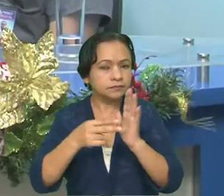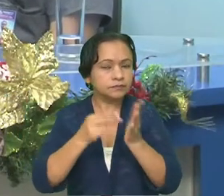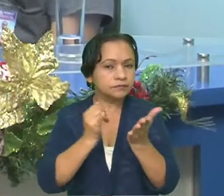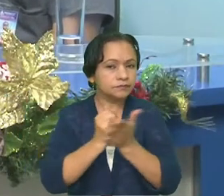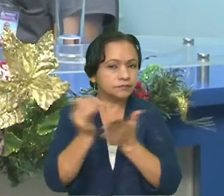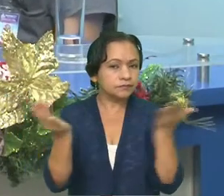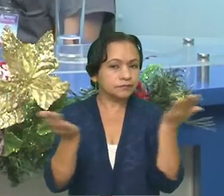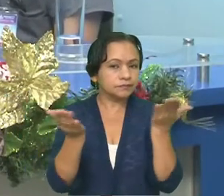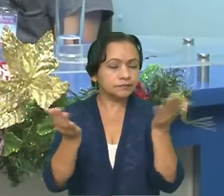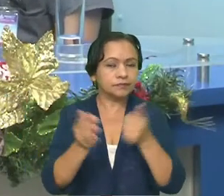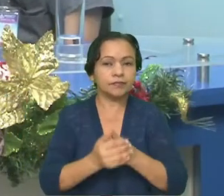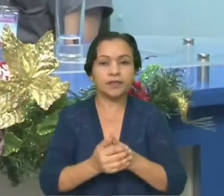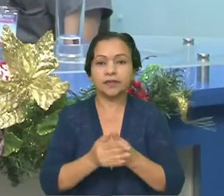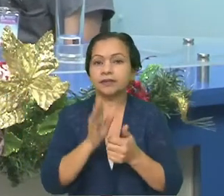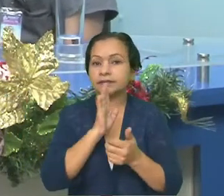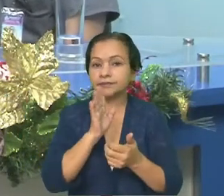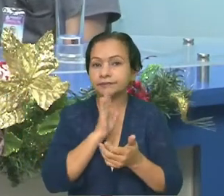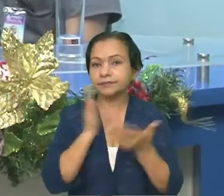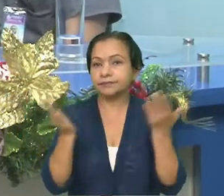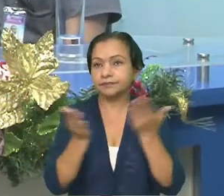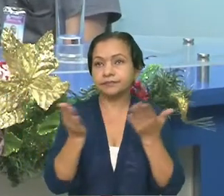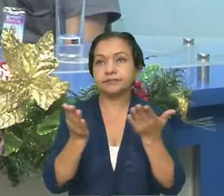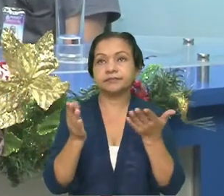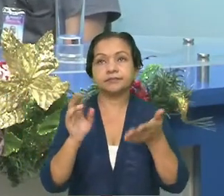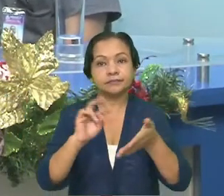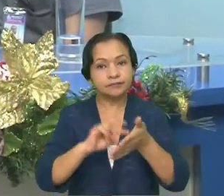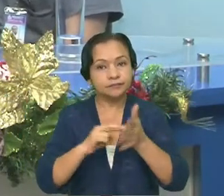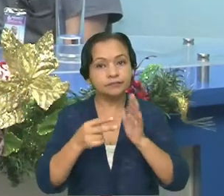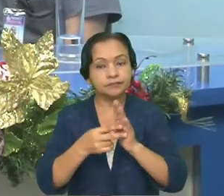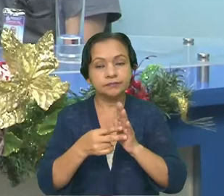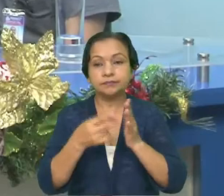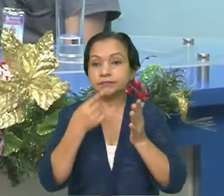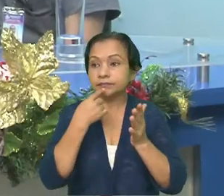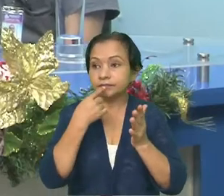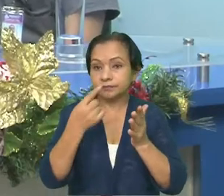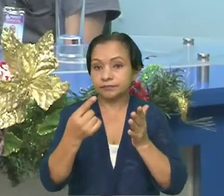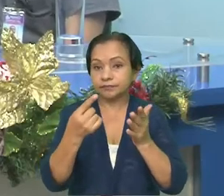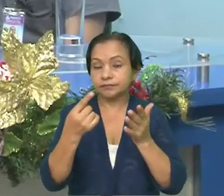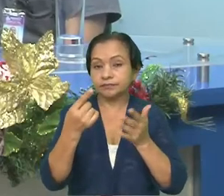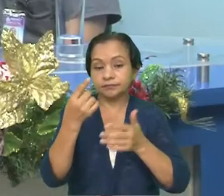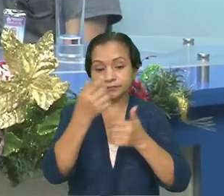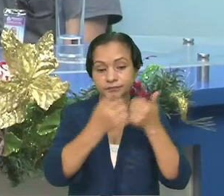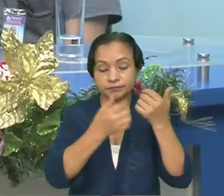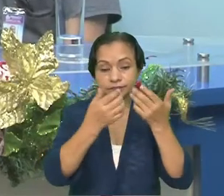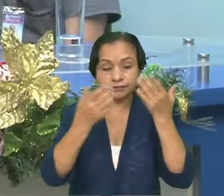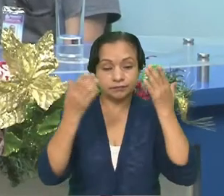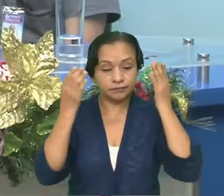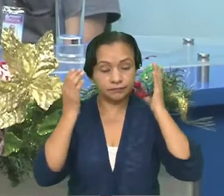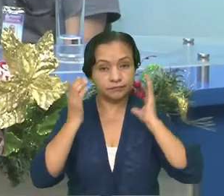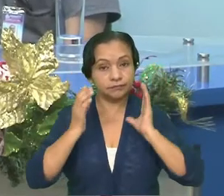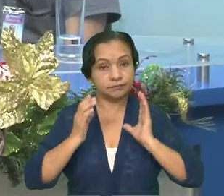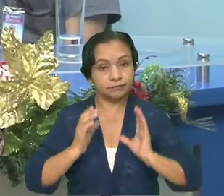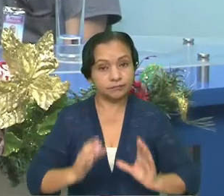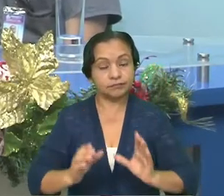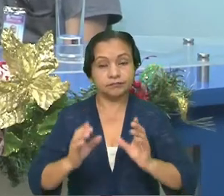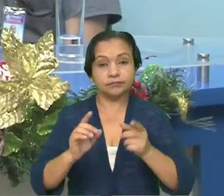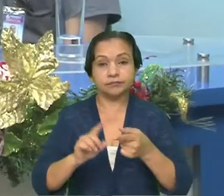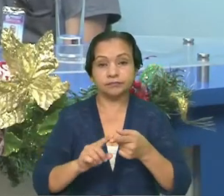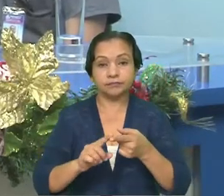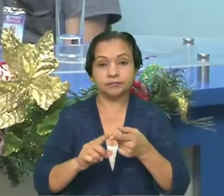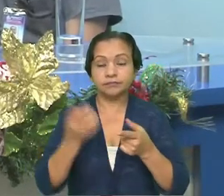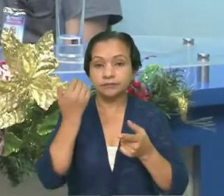Sí, hablábamos del diagnóstico, de qué lo causa, y decíamos que la esclerosis múltiple es la